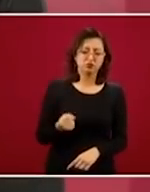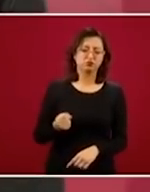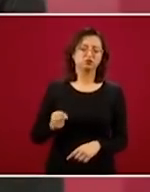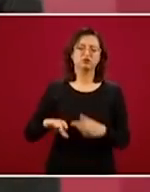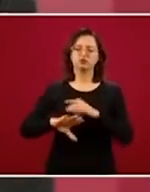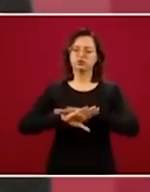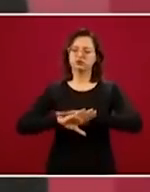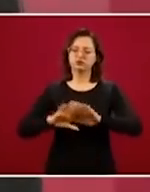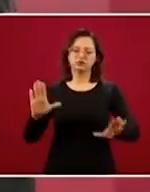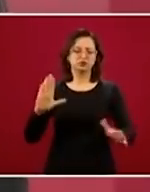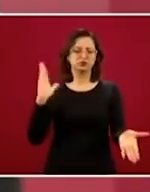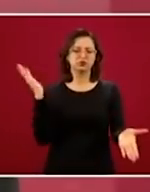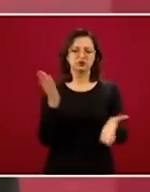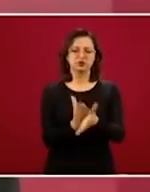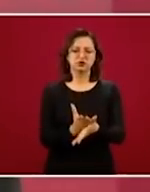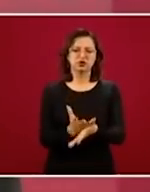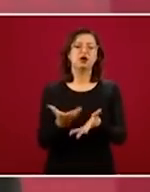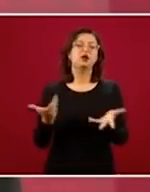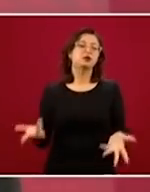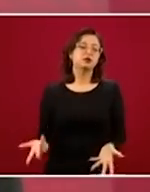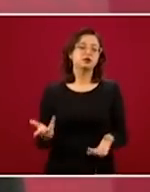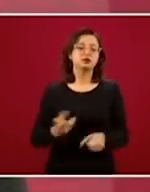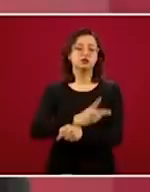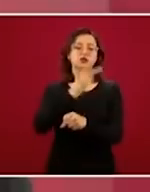famosa subrogación